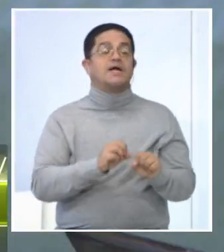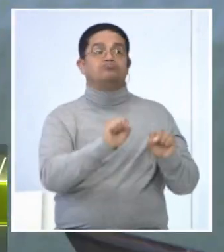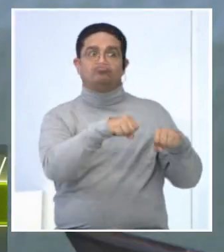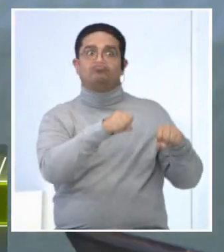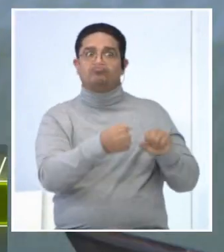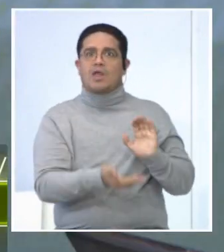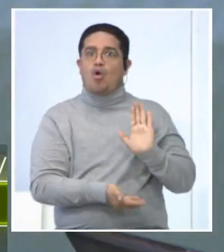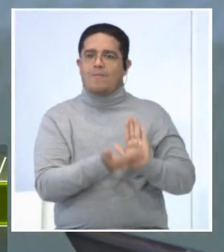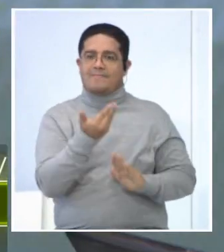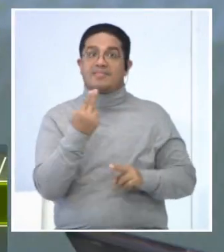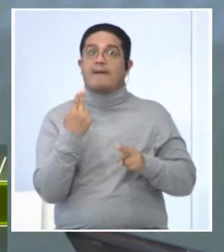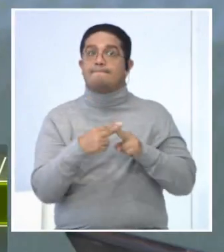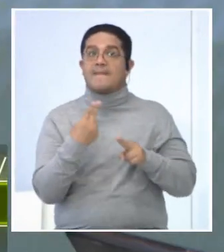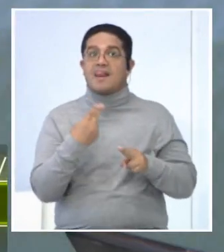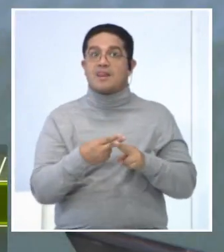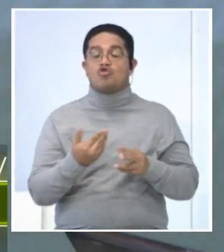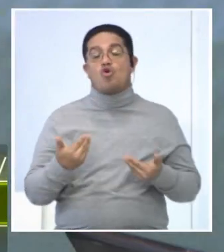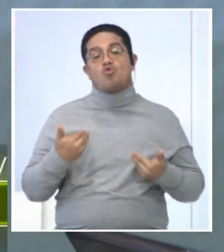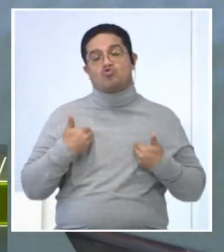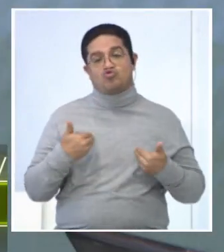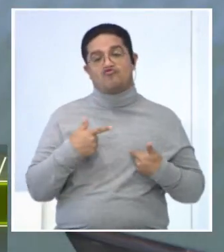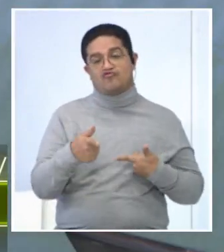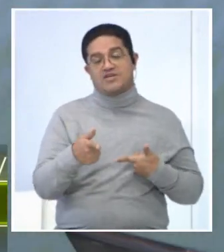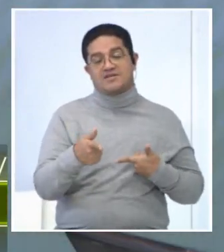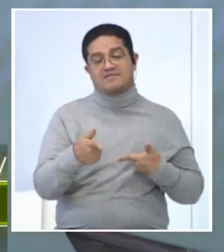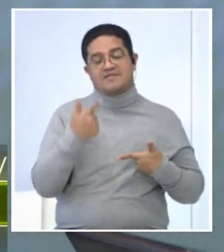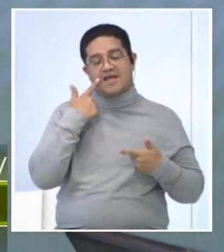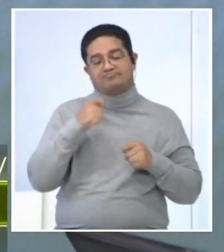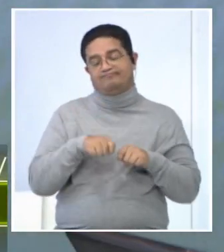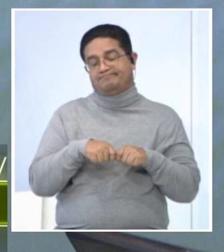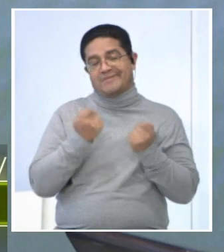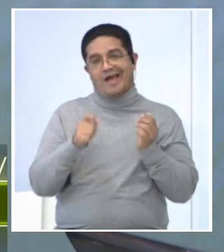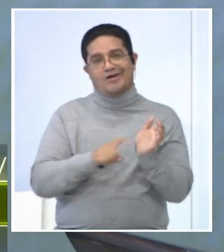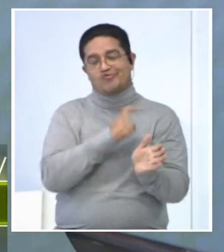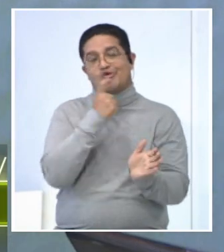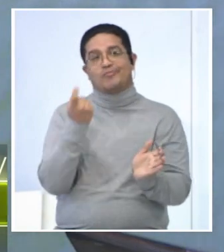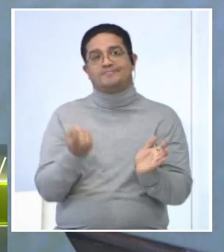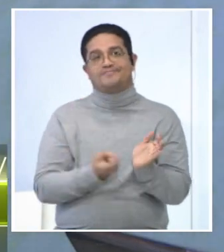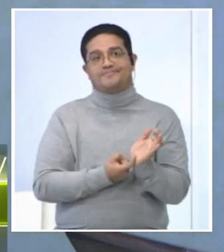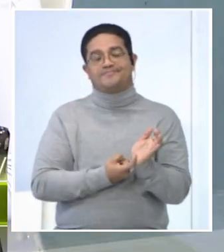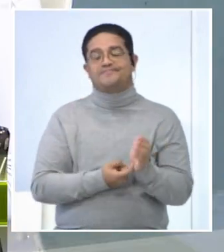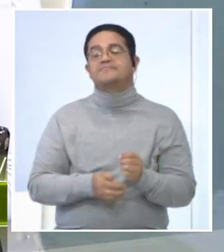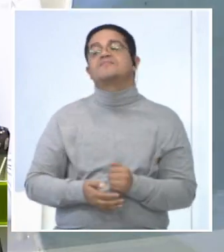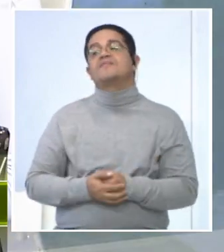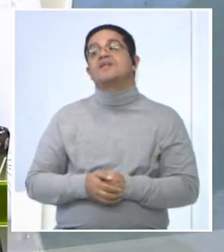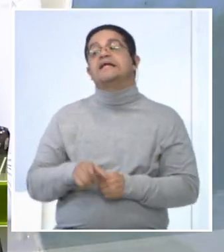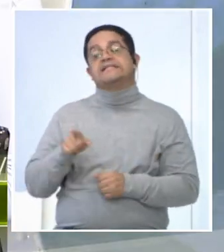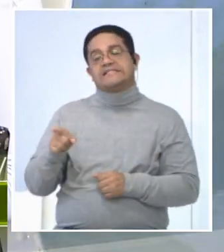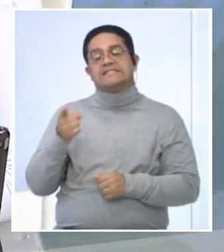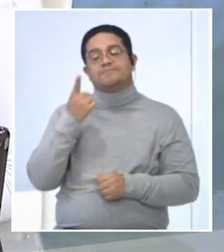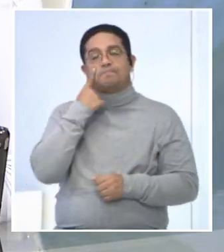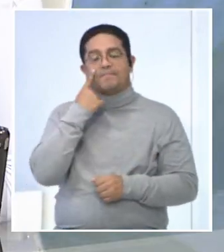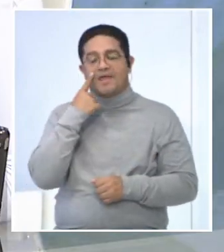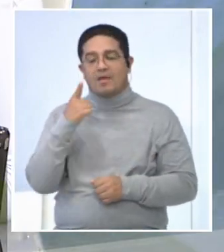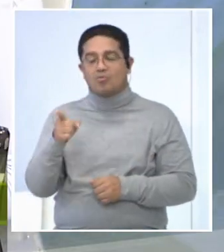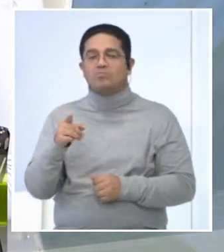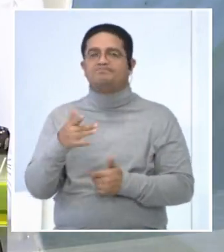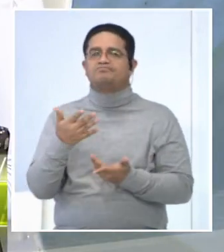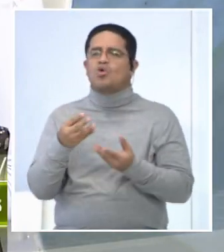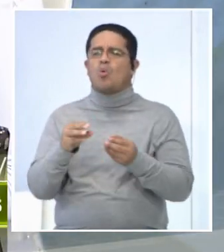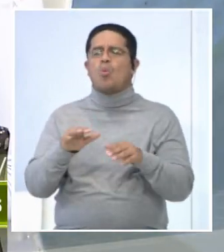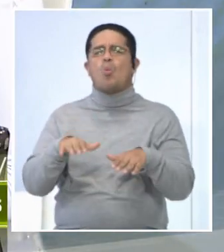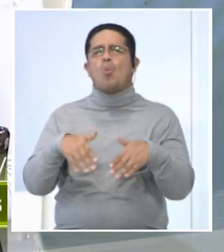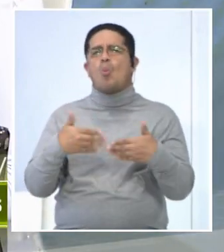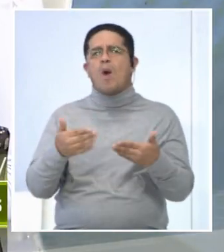porcentaje de sufrir de estas patologías degenerativas, y sin duda alguna. Por supuesto. Vemos entonces, ¿cuáles son las articulaciones